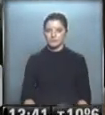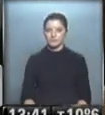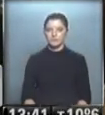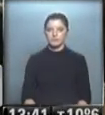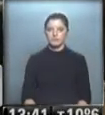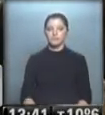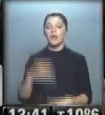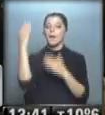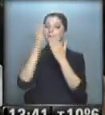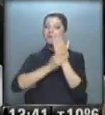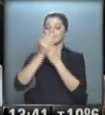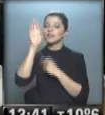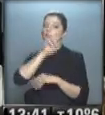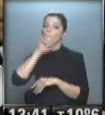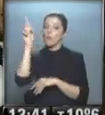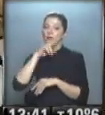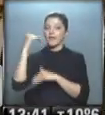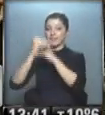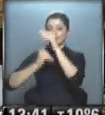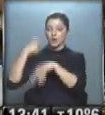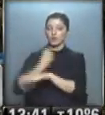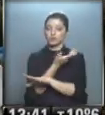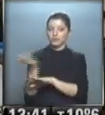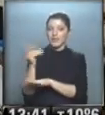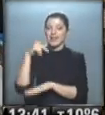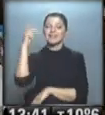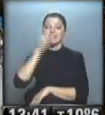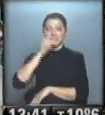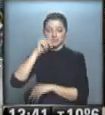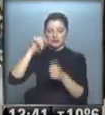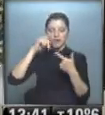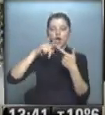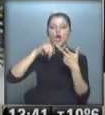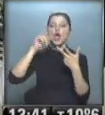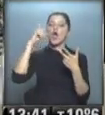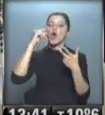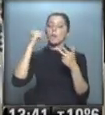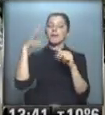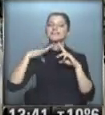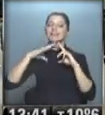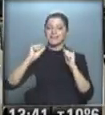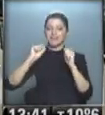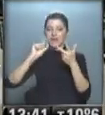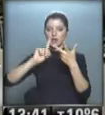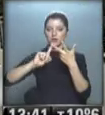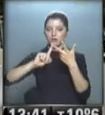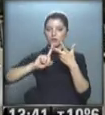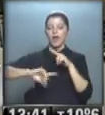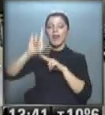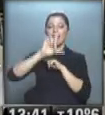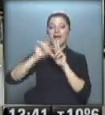la señora ministra de desarrollo social doctora Alicia kirner el señor secretario legal